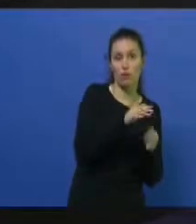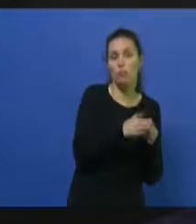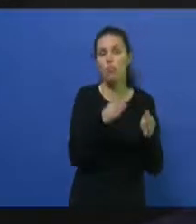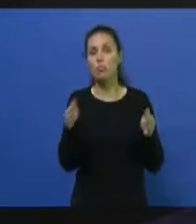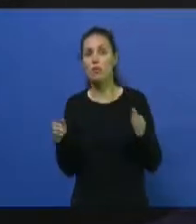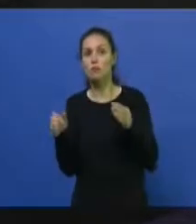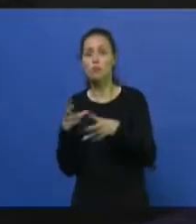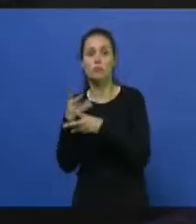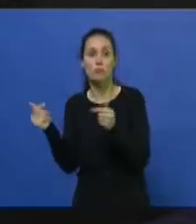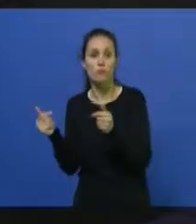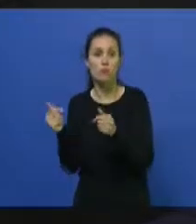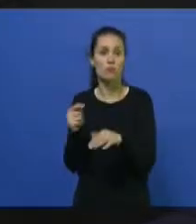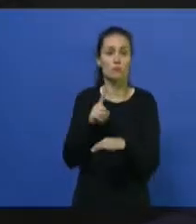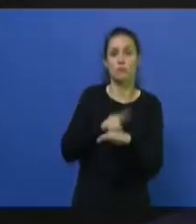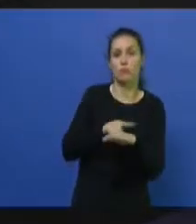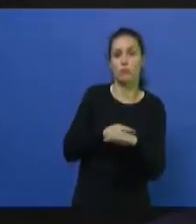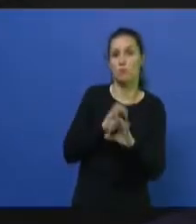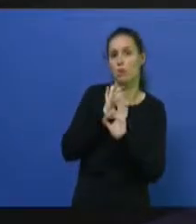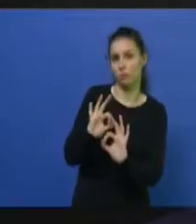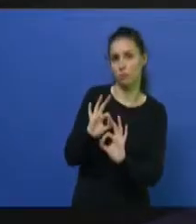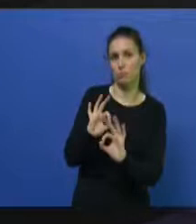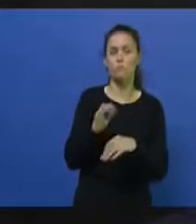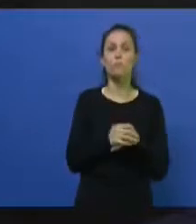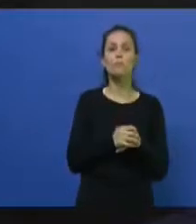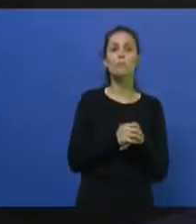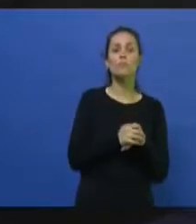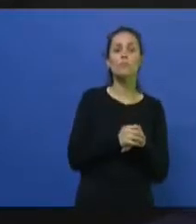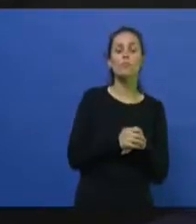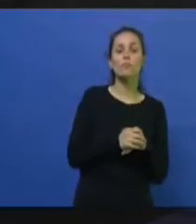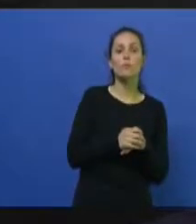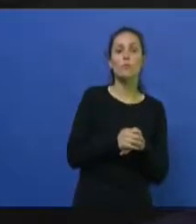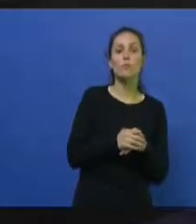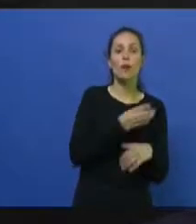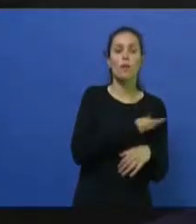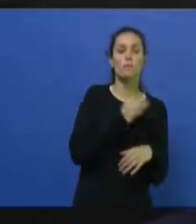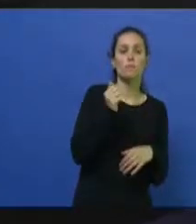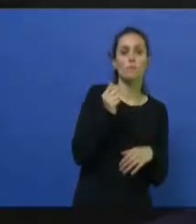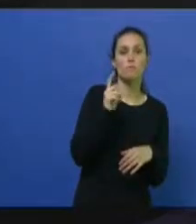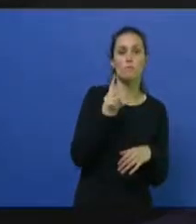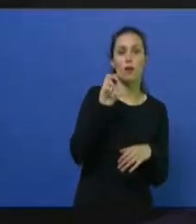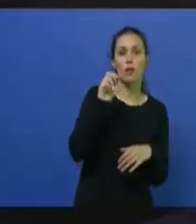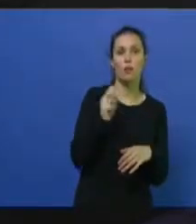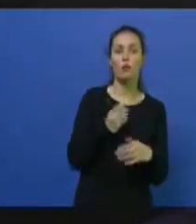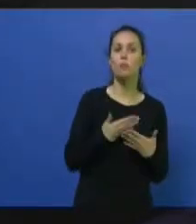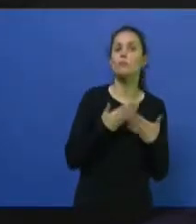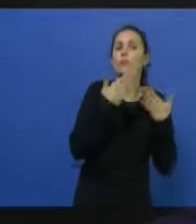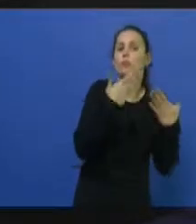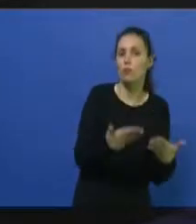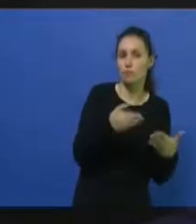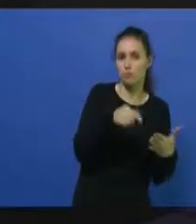Estaba previsto, tiene lógica. Sí. Bueno, De Falco, que fue el que lo defendió, entre otros, tuvo su debut como